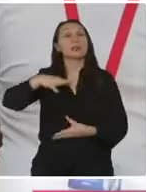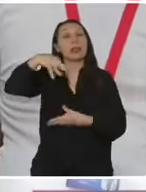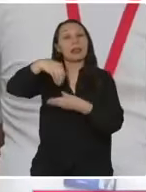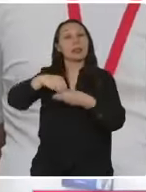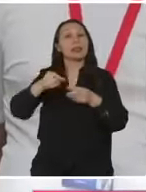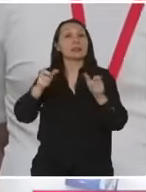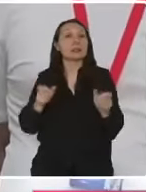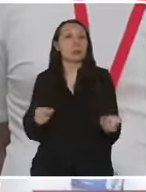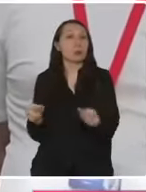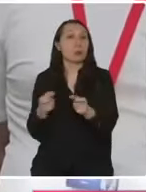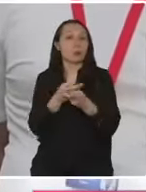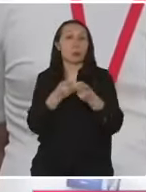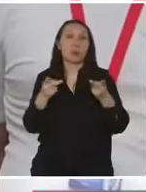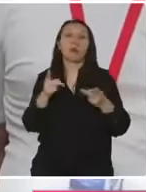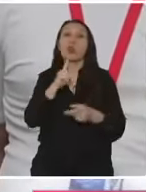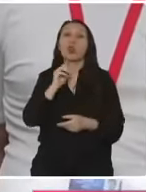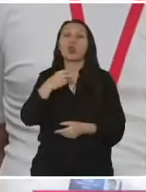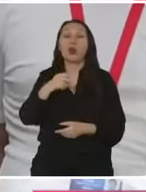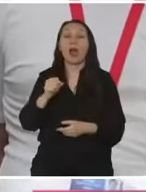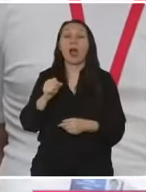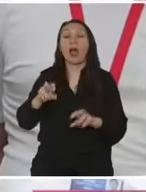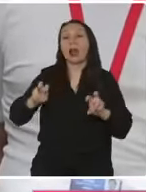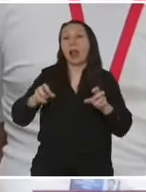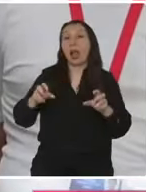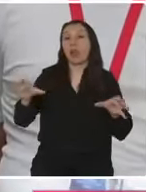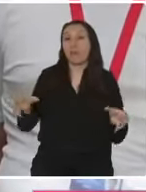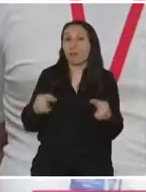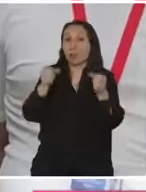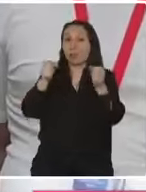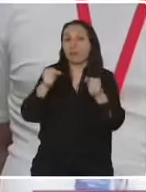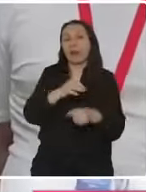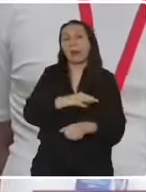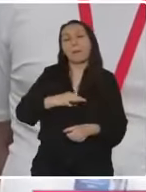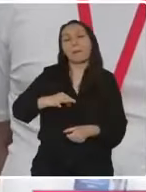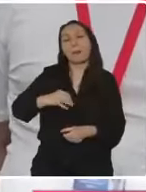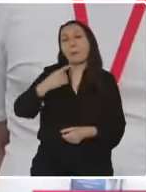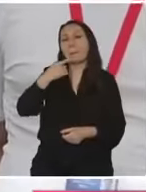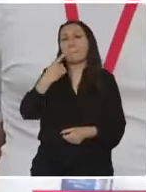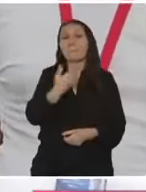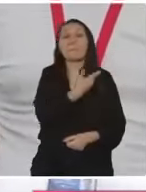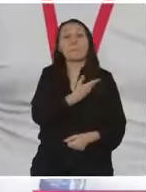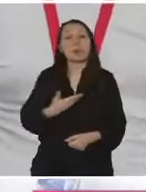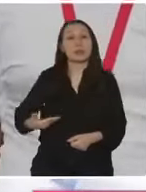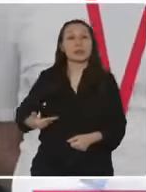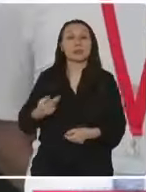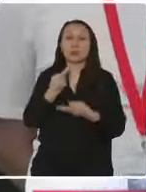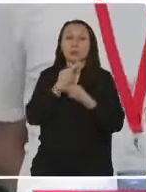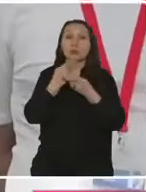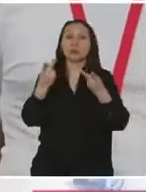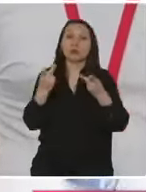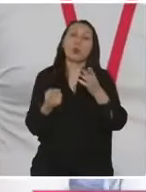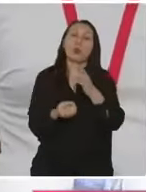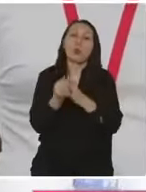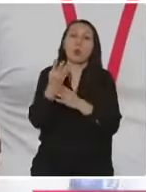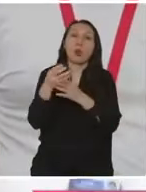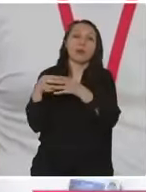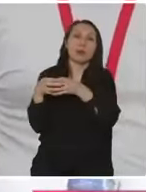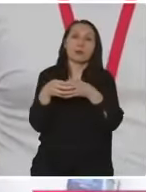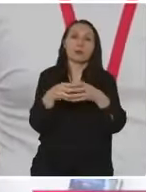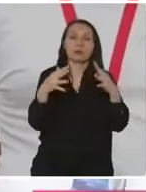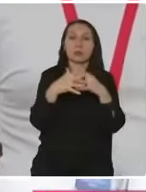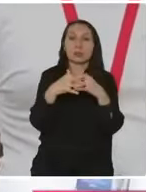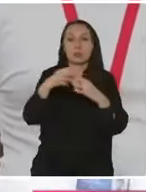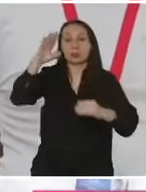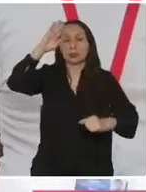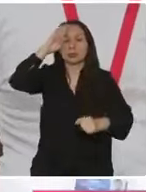y Seguridad Pública, Carolina Tobá, Esteban Vázquez de Radio Festival, gusto saludarla. Ministra, el presidente acaba de anunciar una nueva dotación militar y